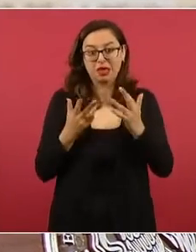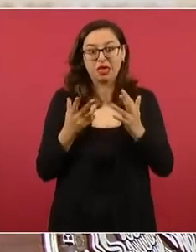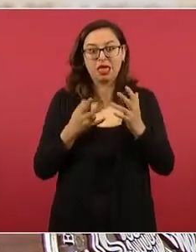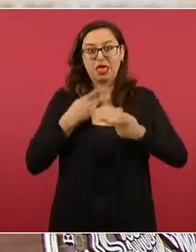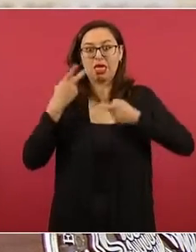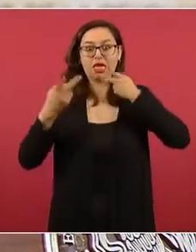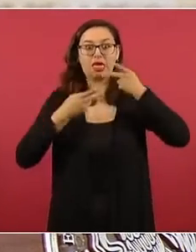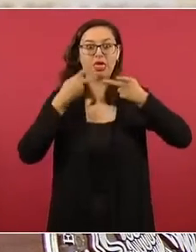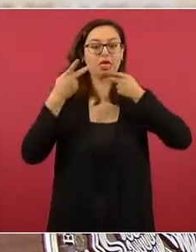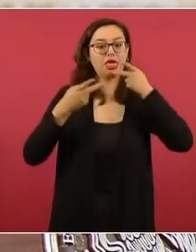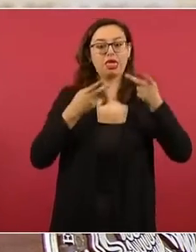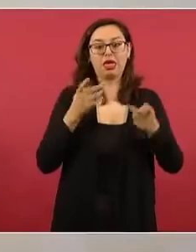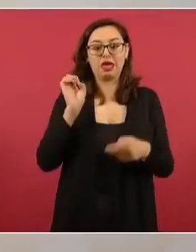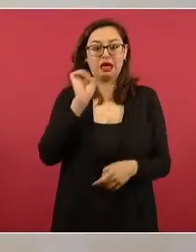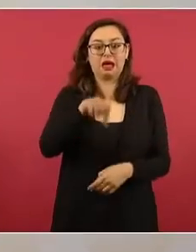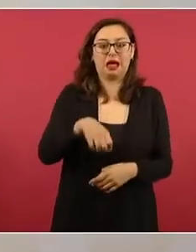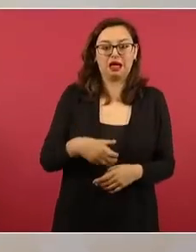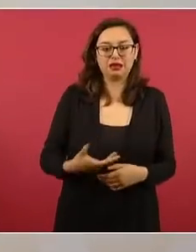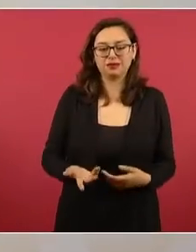celebrando,